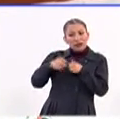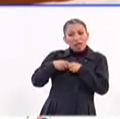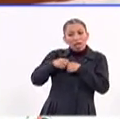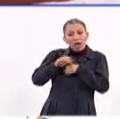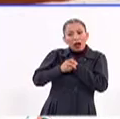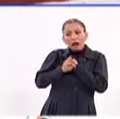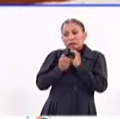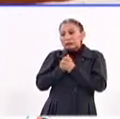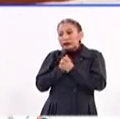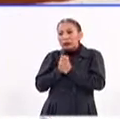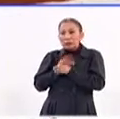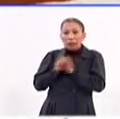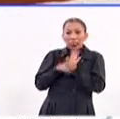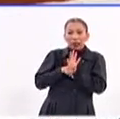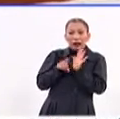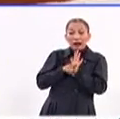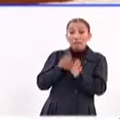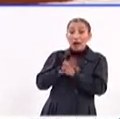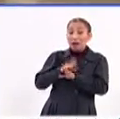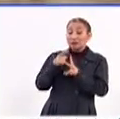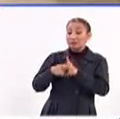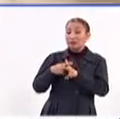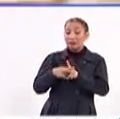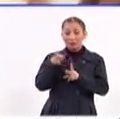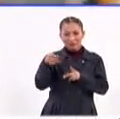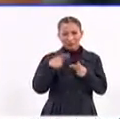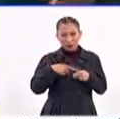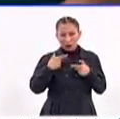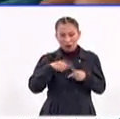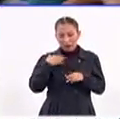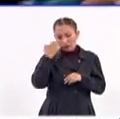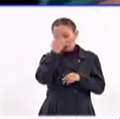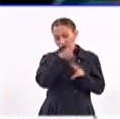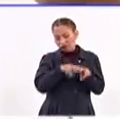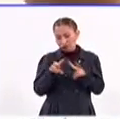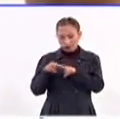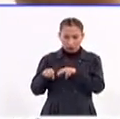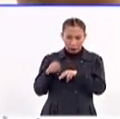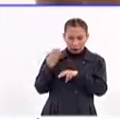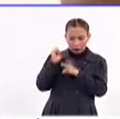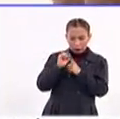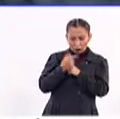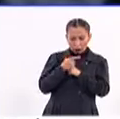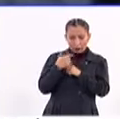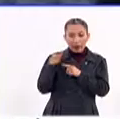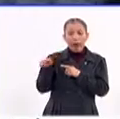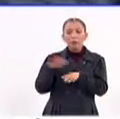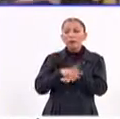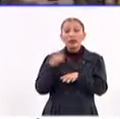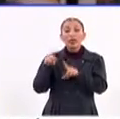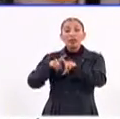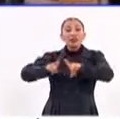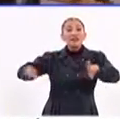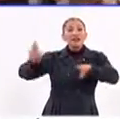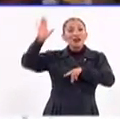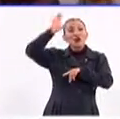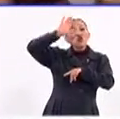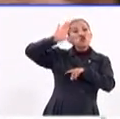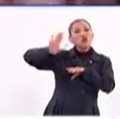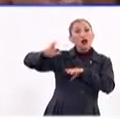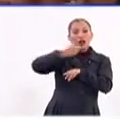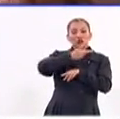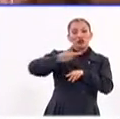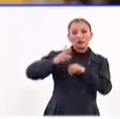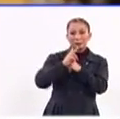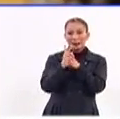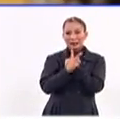o una afectividad negativa mayor. Los investigadores analizaron esta situación y la atribuyen a las diferencias culturales entre